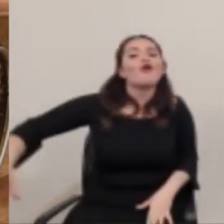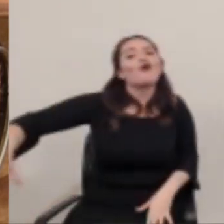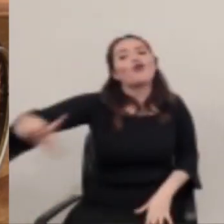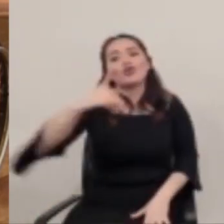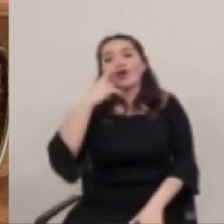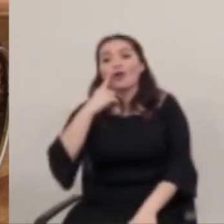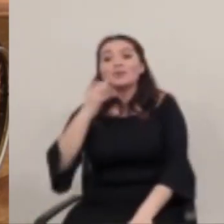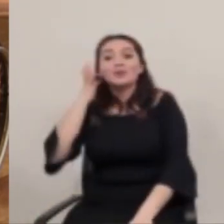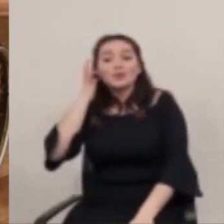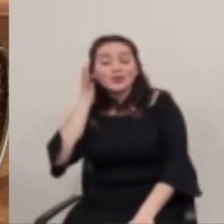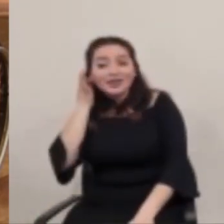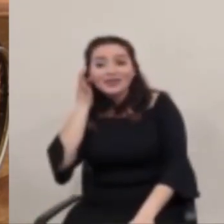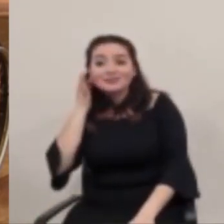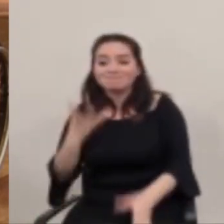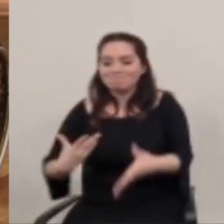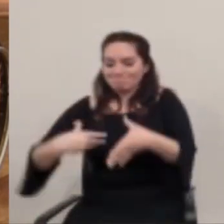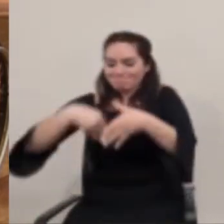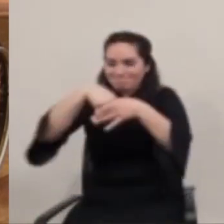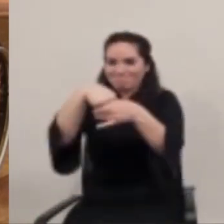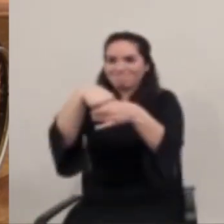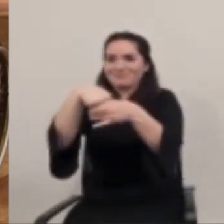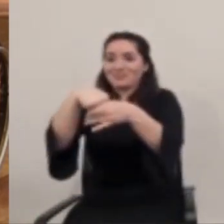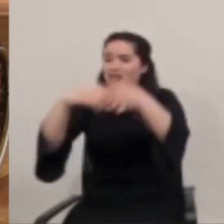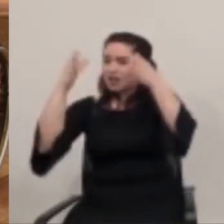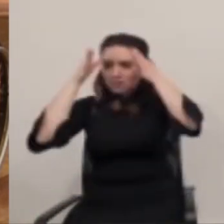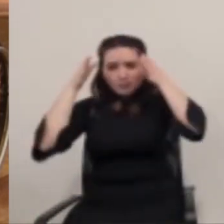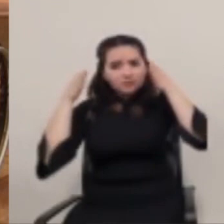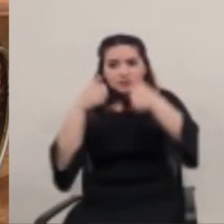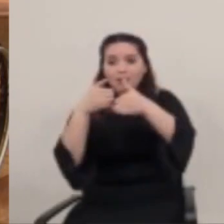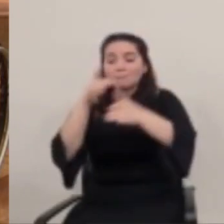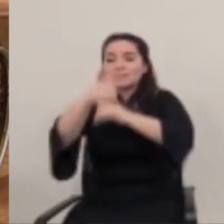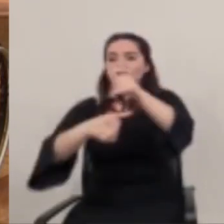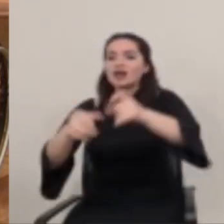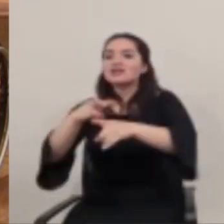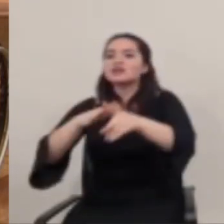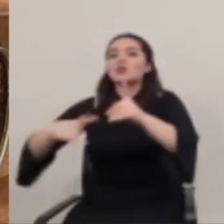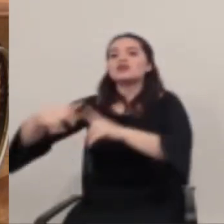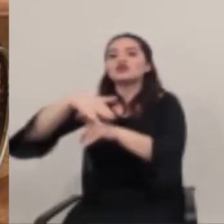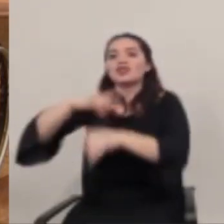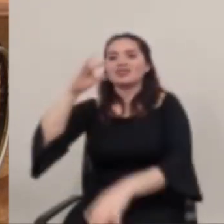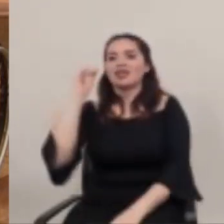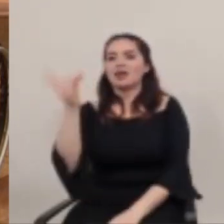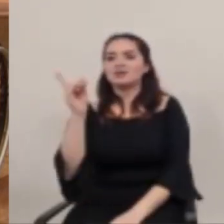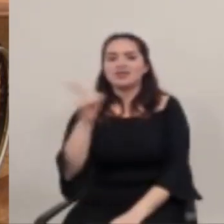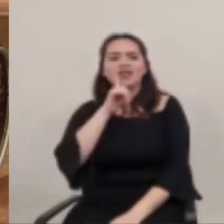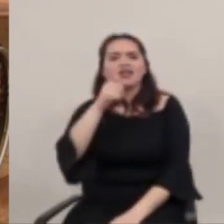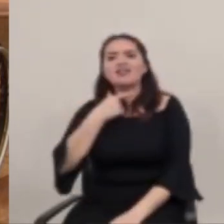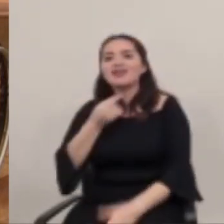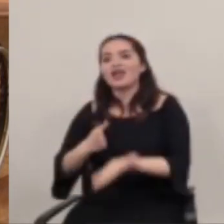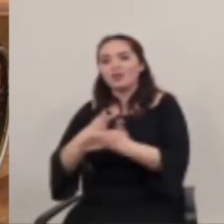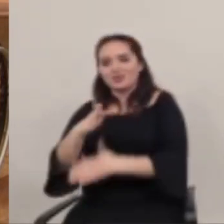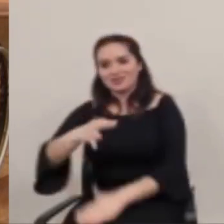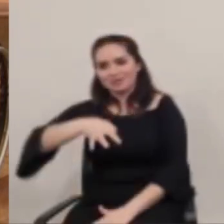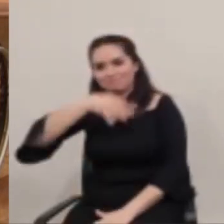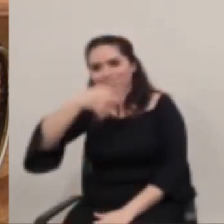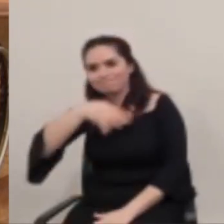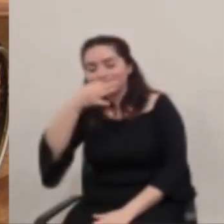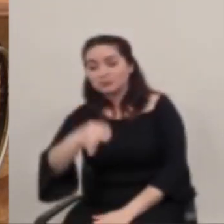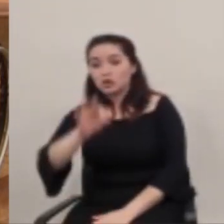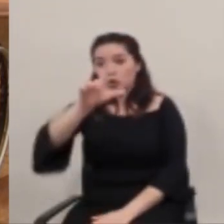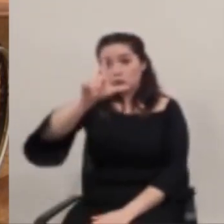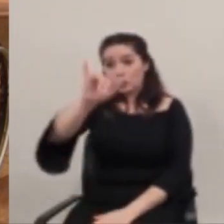todas y con especial énfasis en las personas en situación de discapacidad? ¿Quién quiere comenzar?